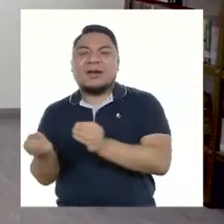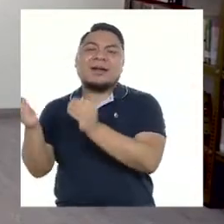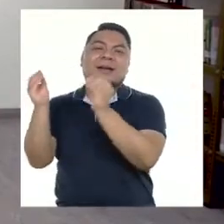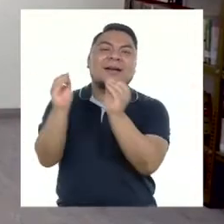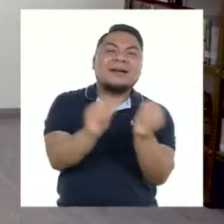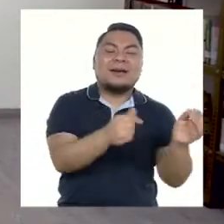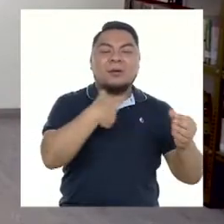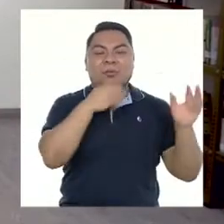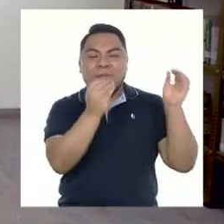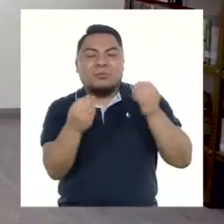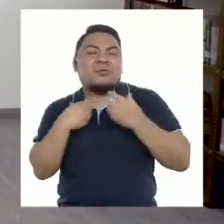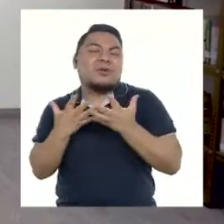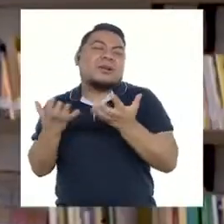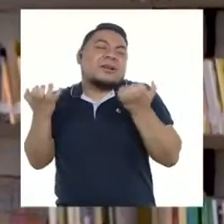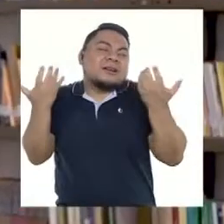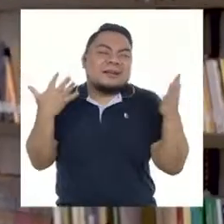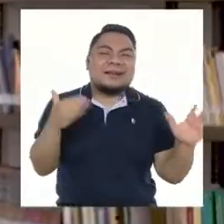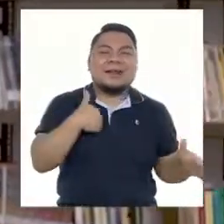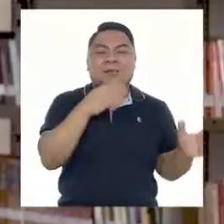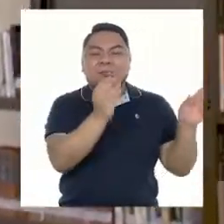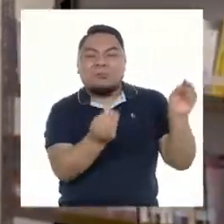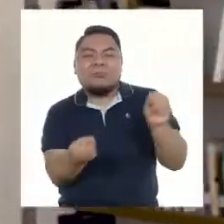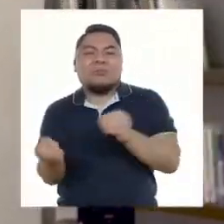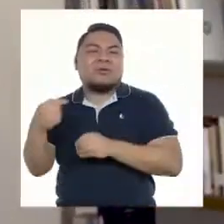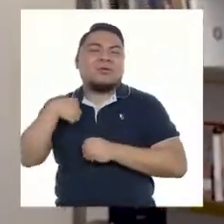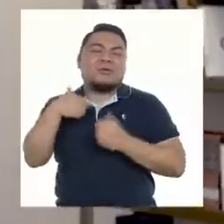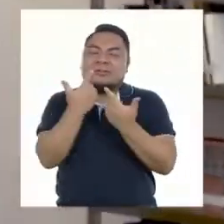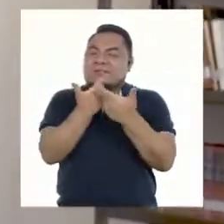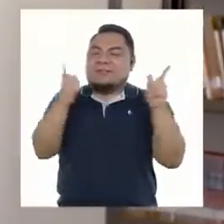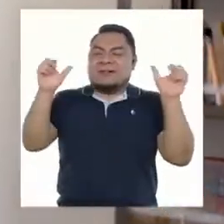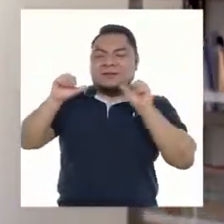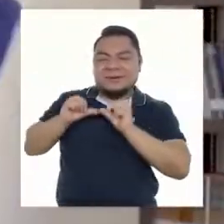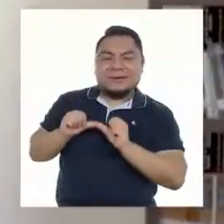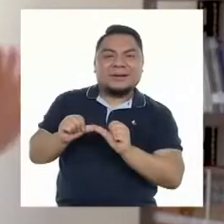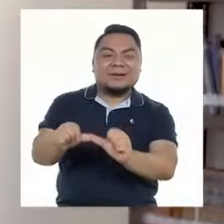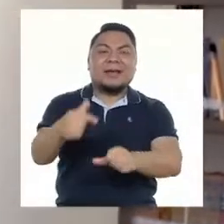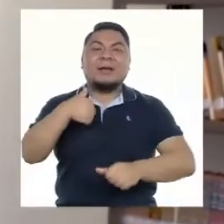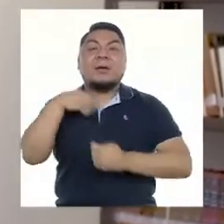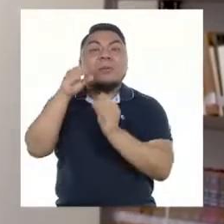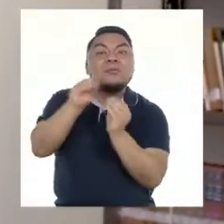Me muevo como quiero, me muevo sin parar.